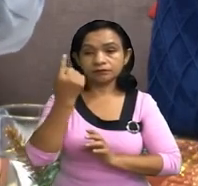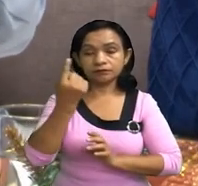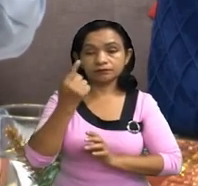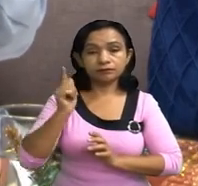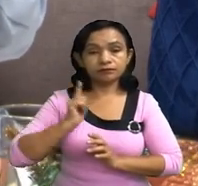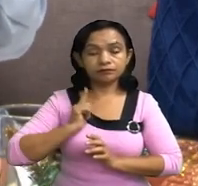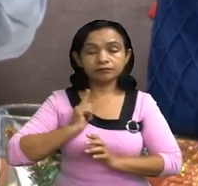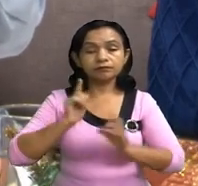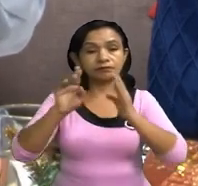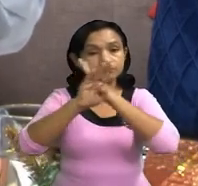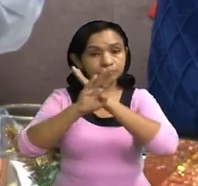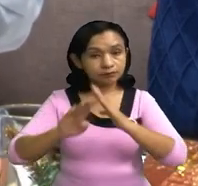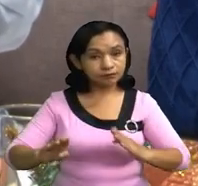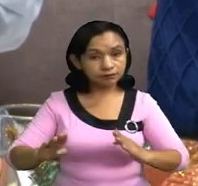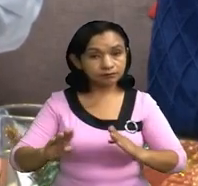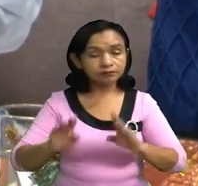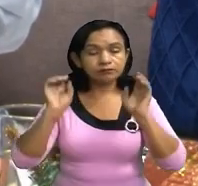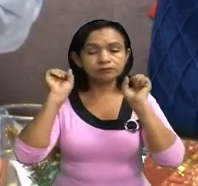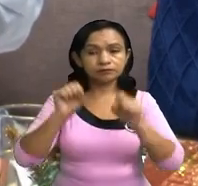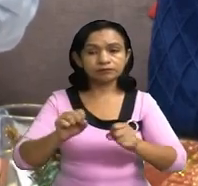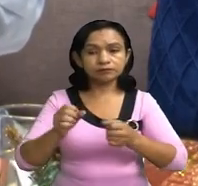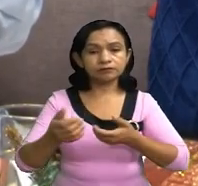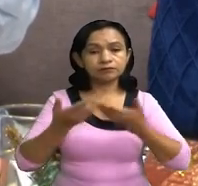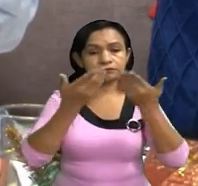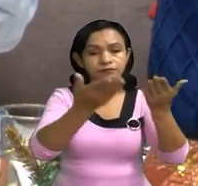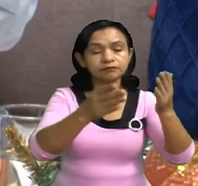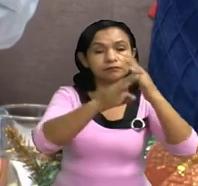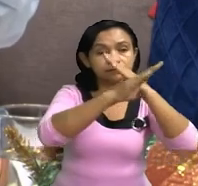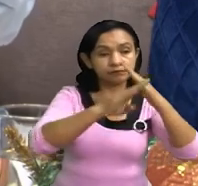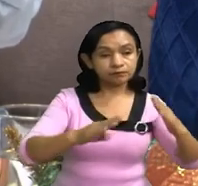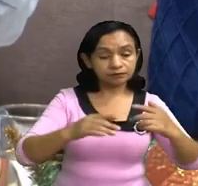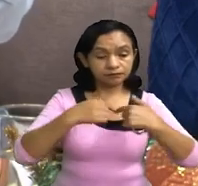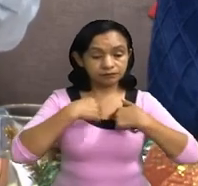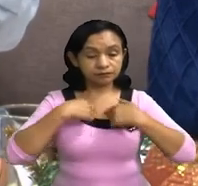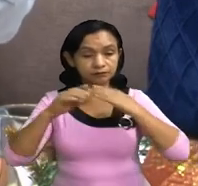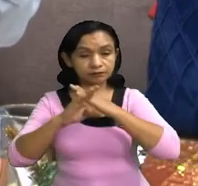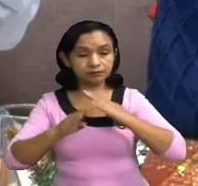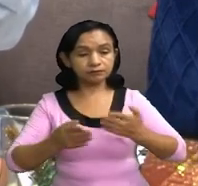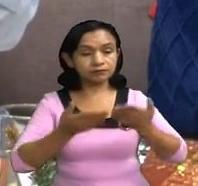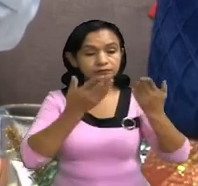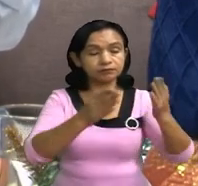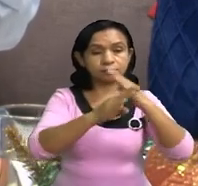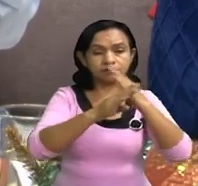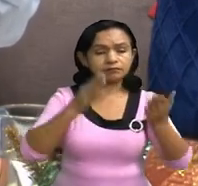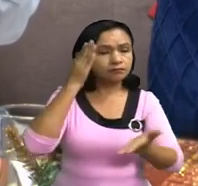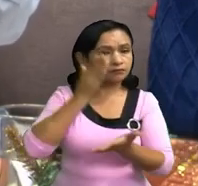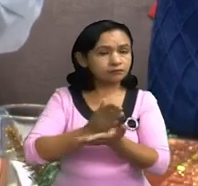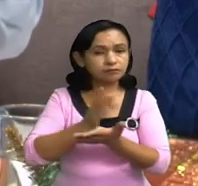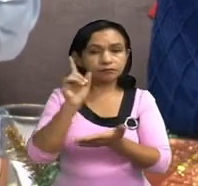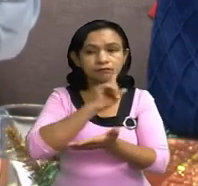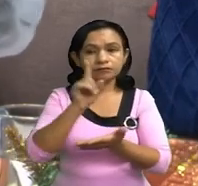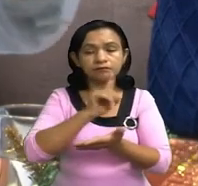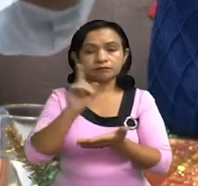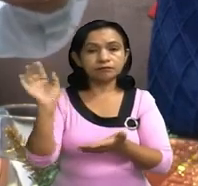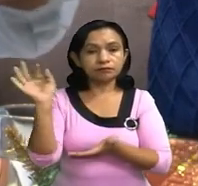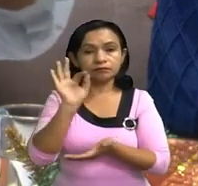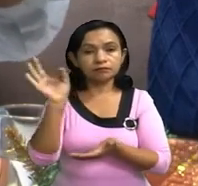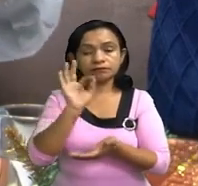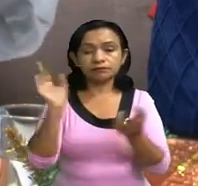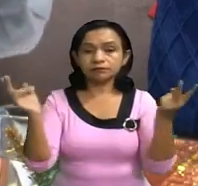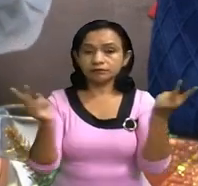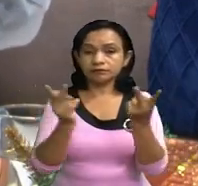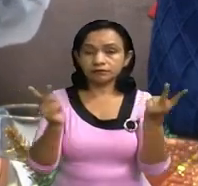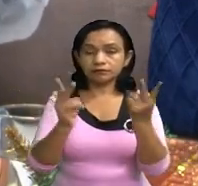tienes paz, puedes dar la paz. La paz no es un decreto, es una forma de